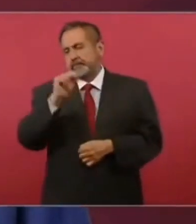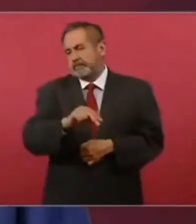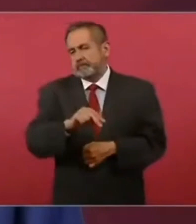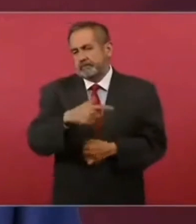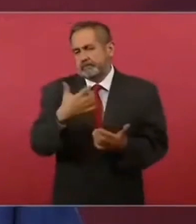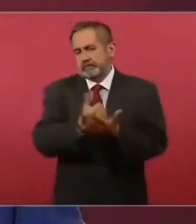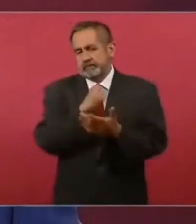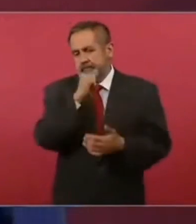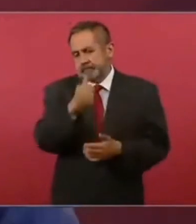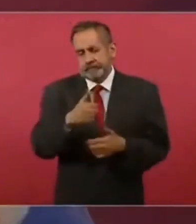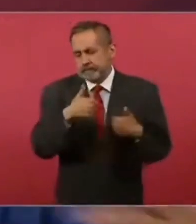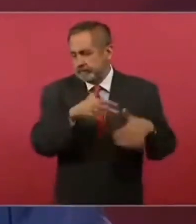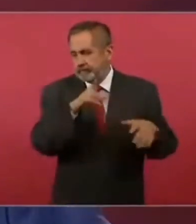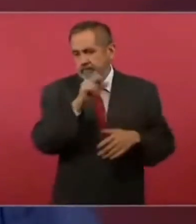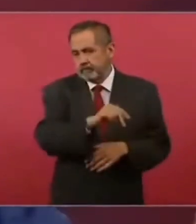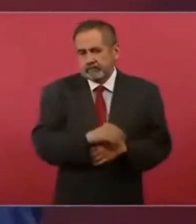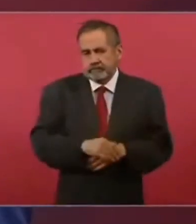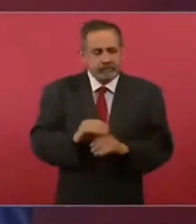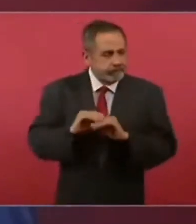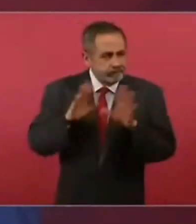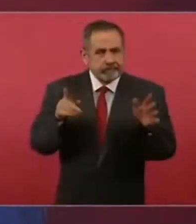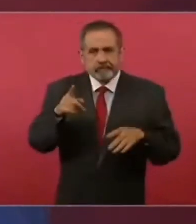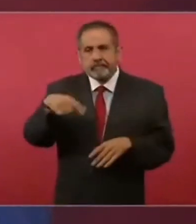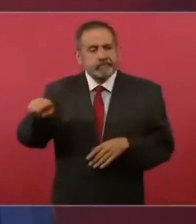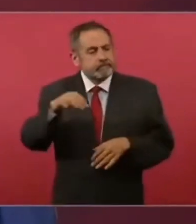a ser electos seguramente